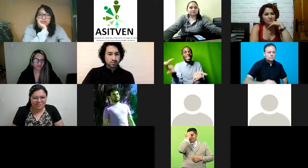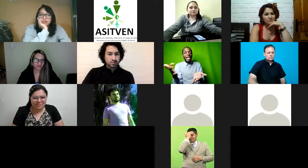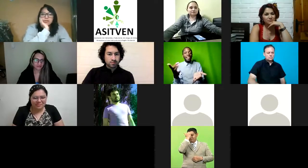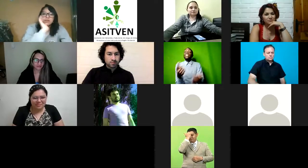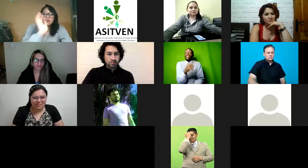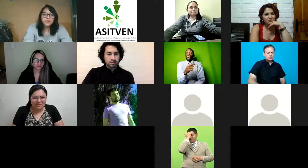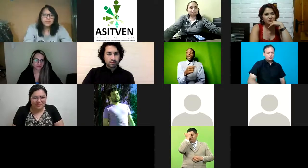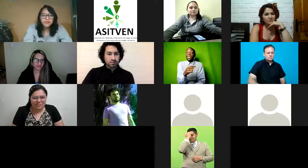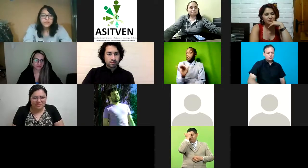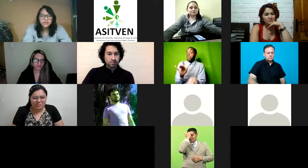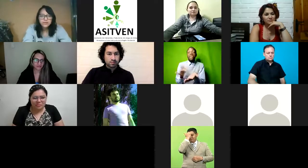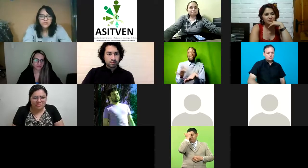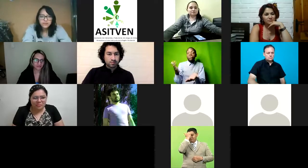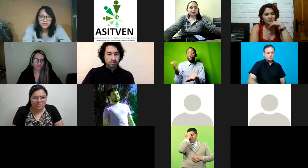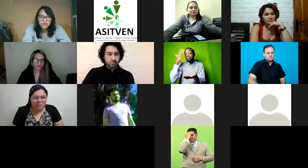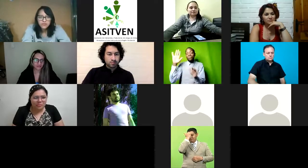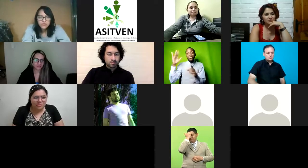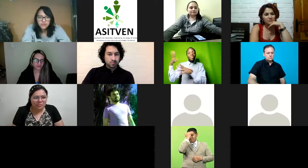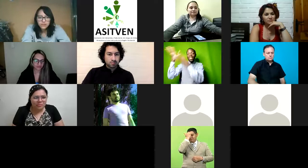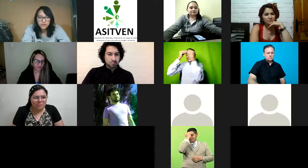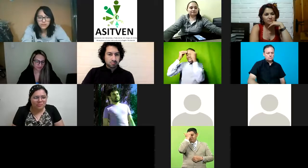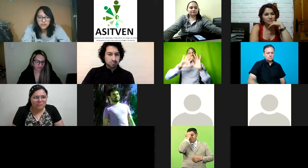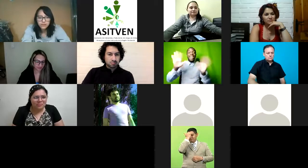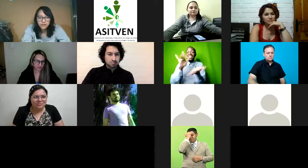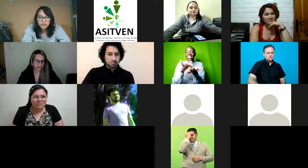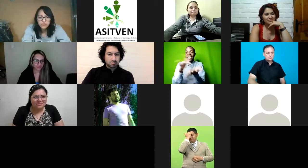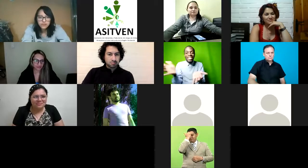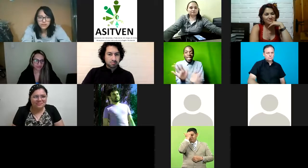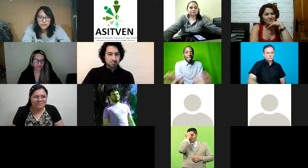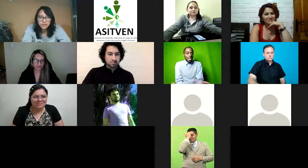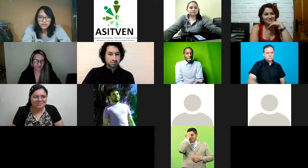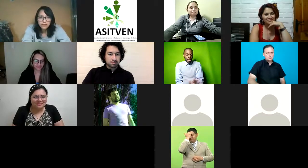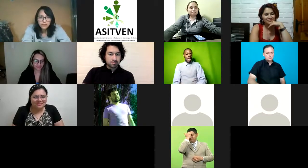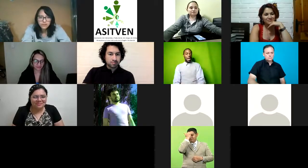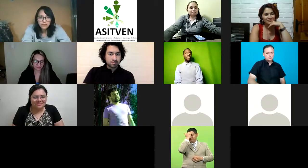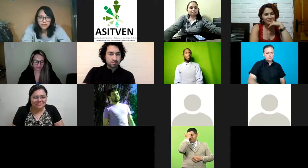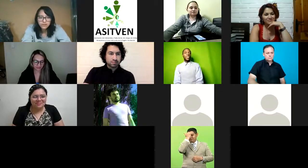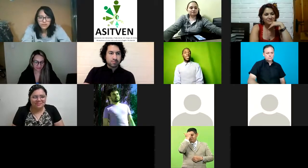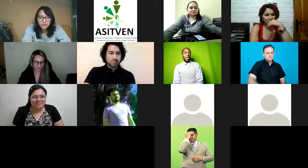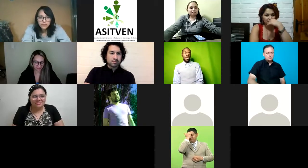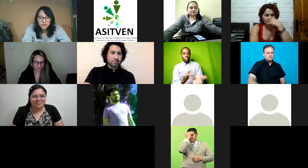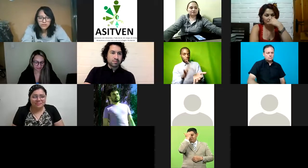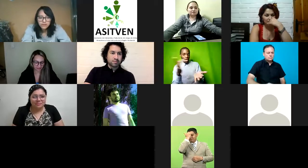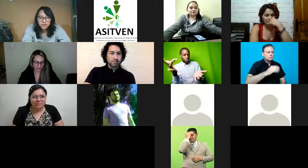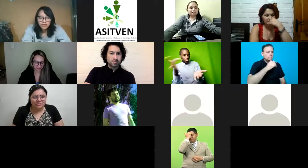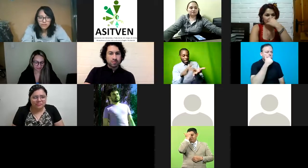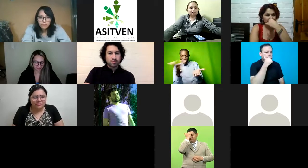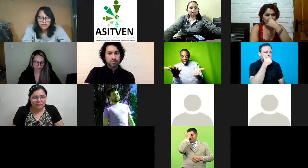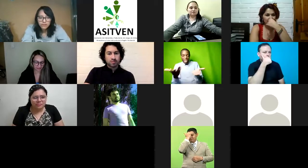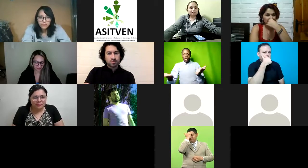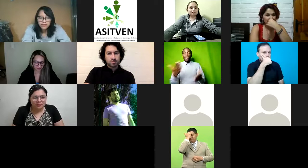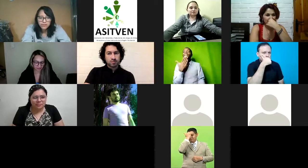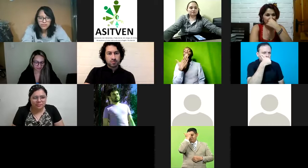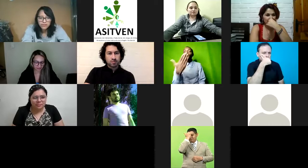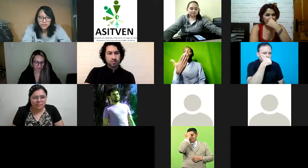así gracias? El sordo mexicano decía, no sé, yo aprendí, y así se dice, y ya. Ay, no, pero es que no tiene